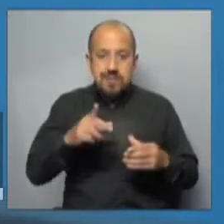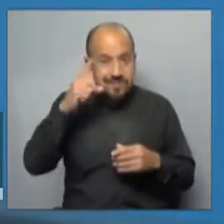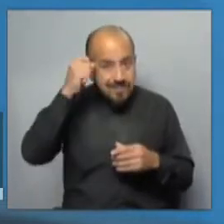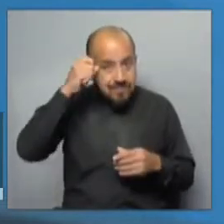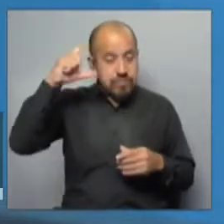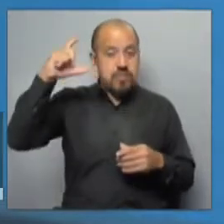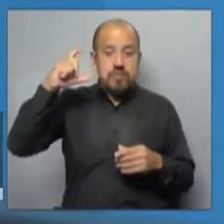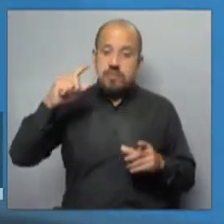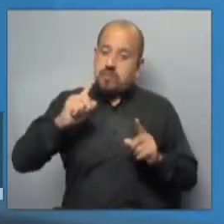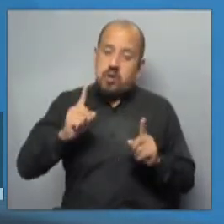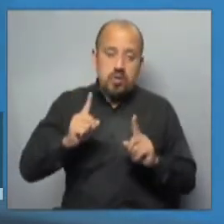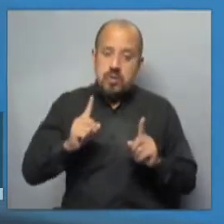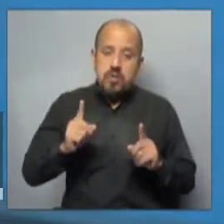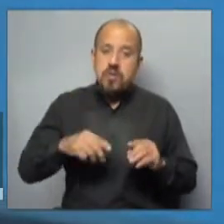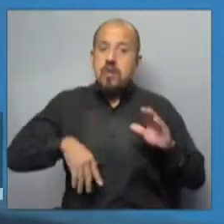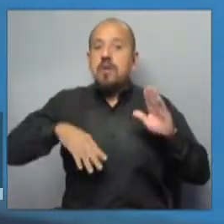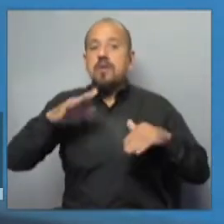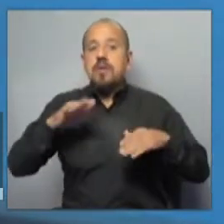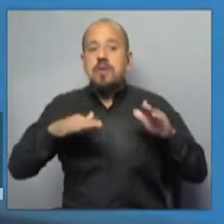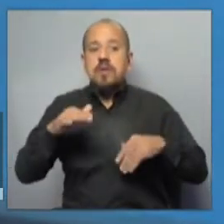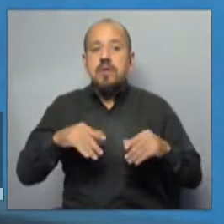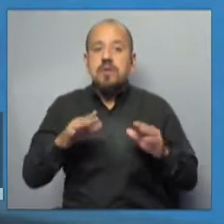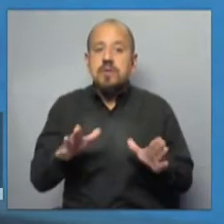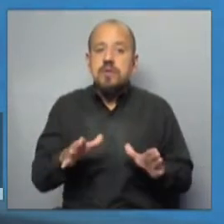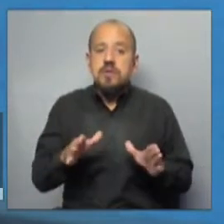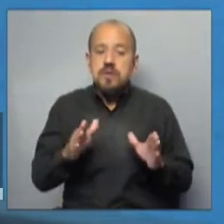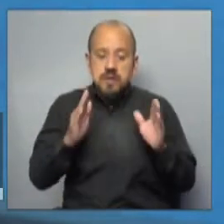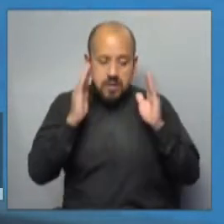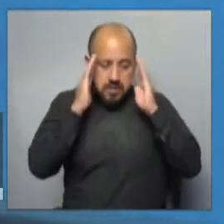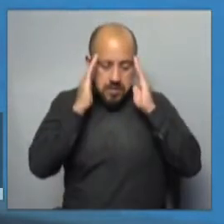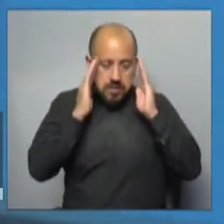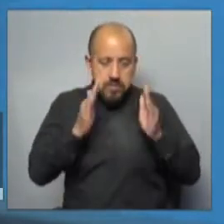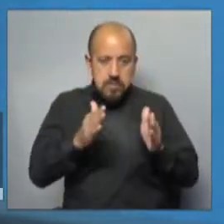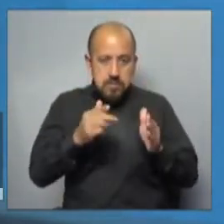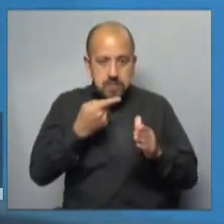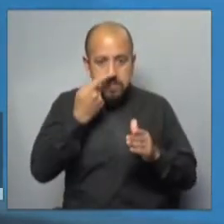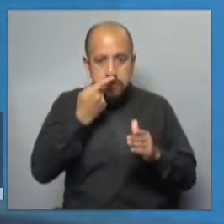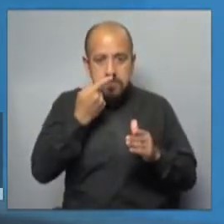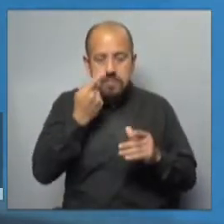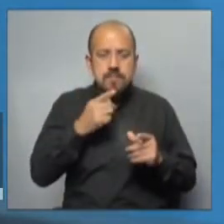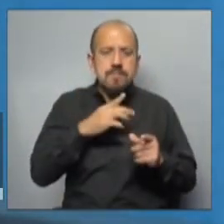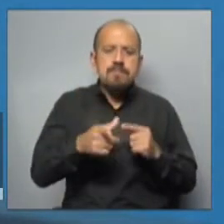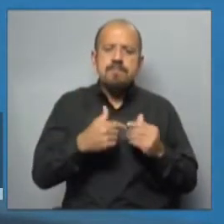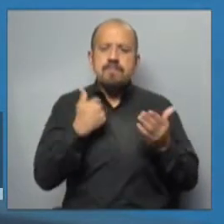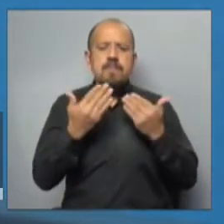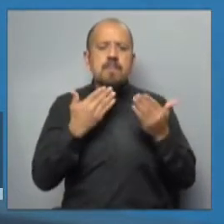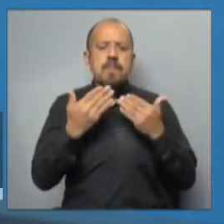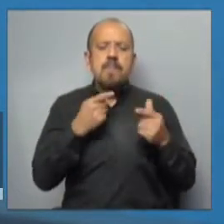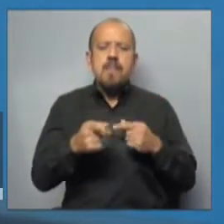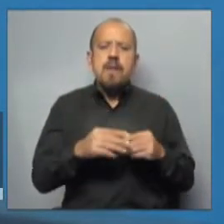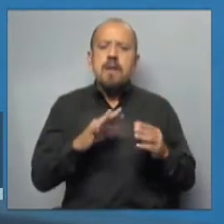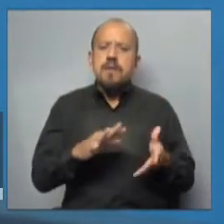a veces cómo están muy centrados en determinados intereses vemos que hablan de forma muy